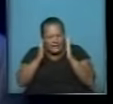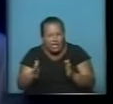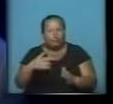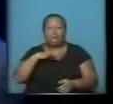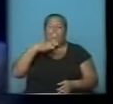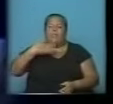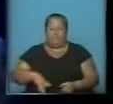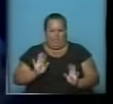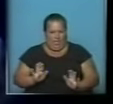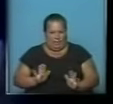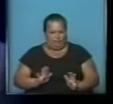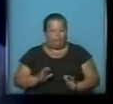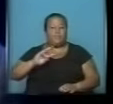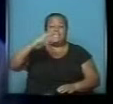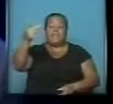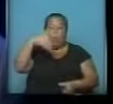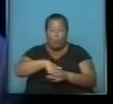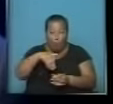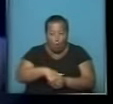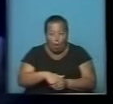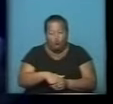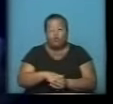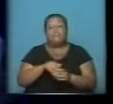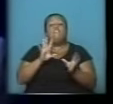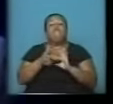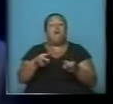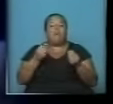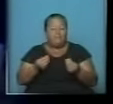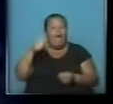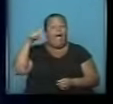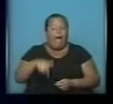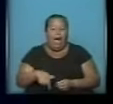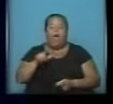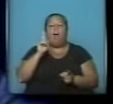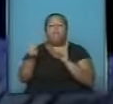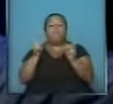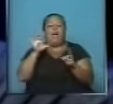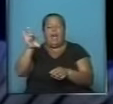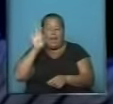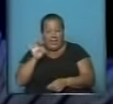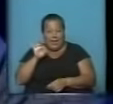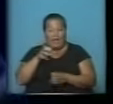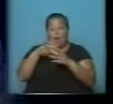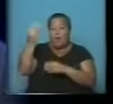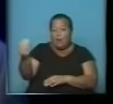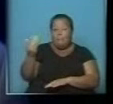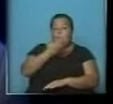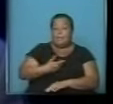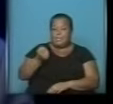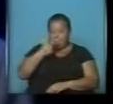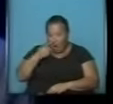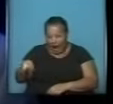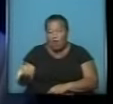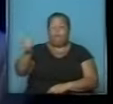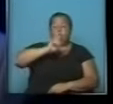sé interpretar. El balotaje tiene la característica donde ahora hay que optar un candidato a presidente